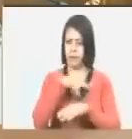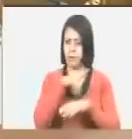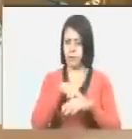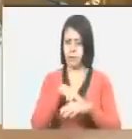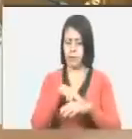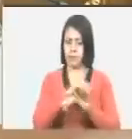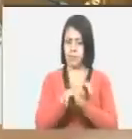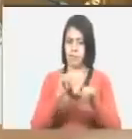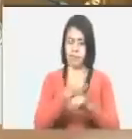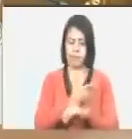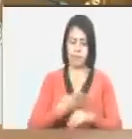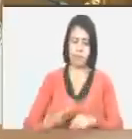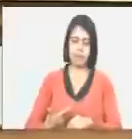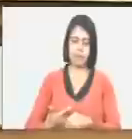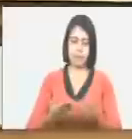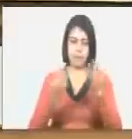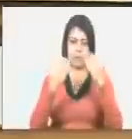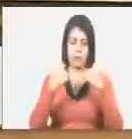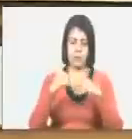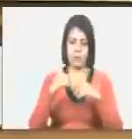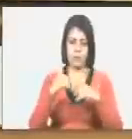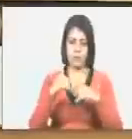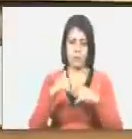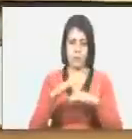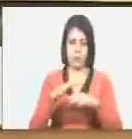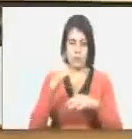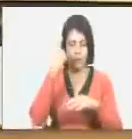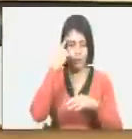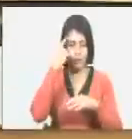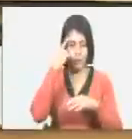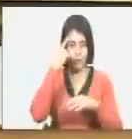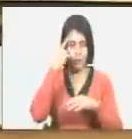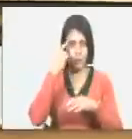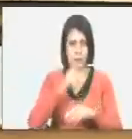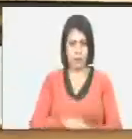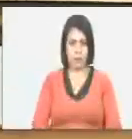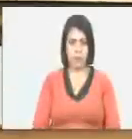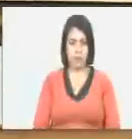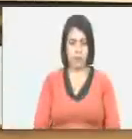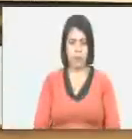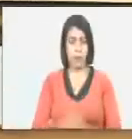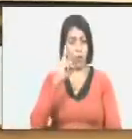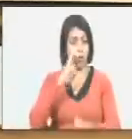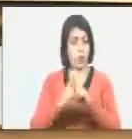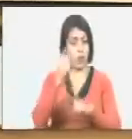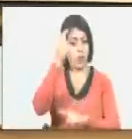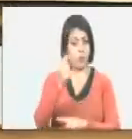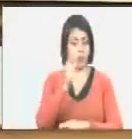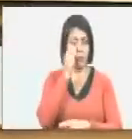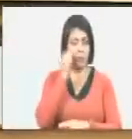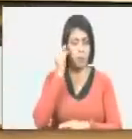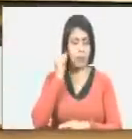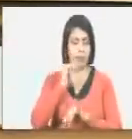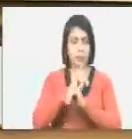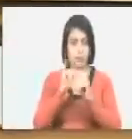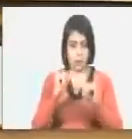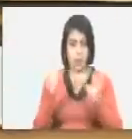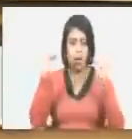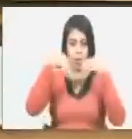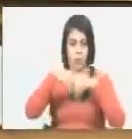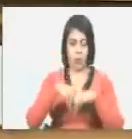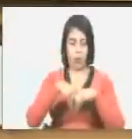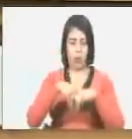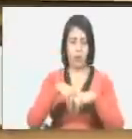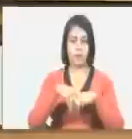Nacional. Es todo, señor presidente. En consideración, las honorables diputadas y los honorables diputados que estén de